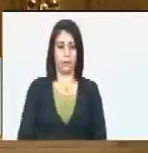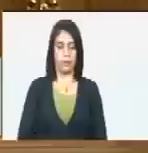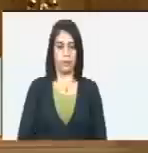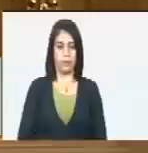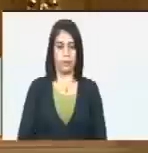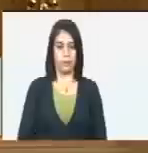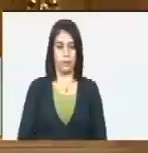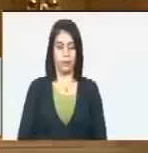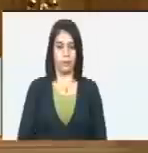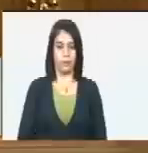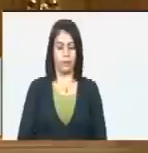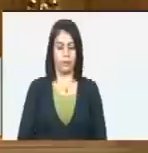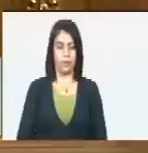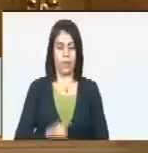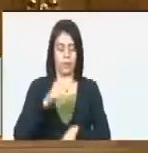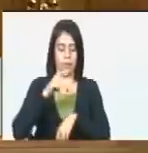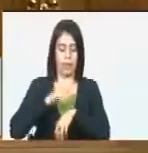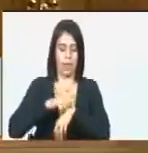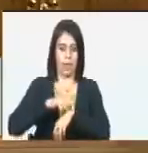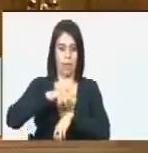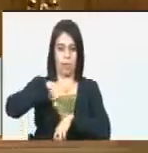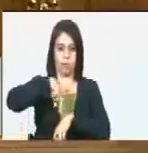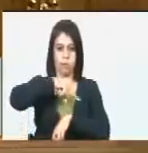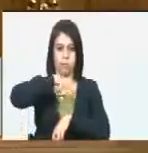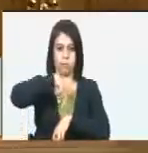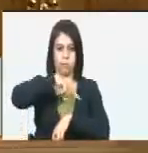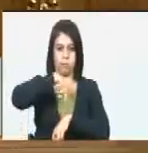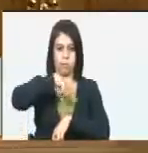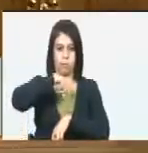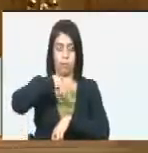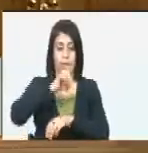El tiempo pasa de manera rápida.